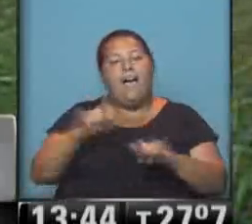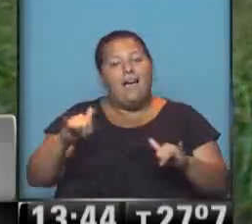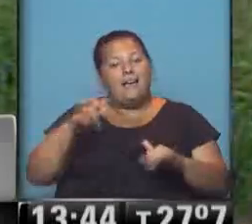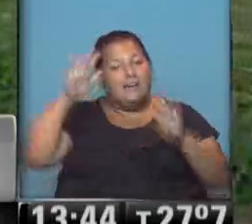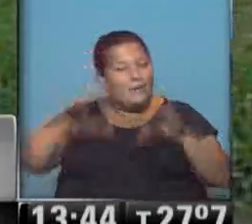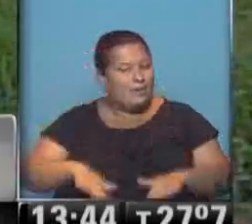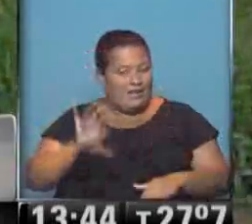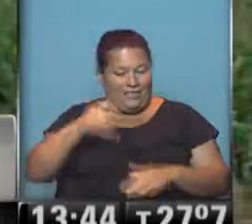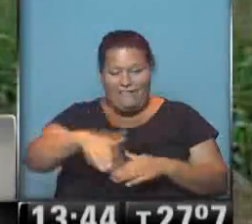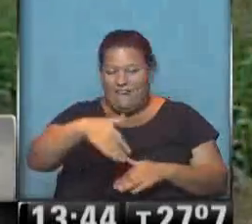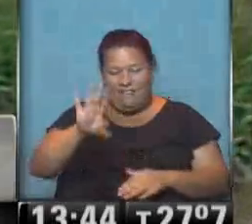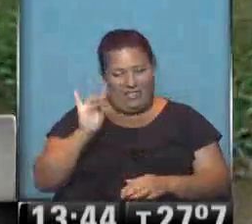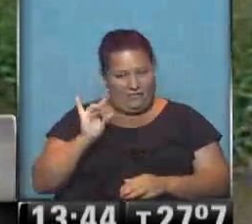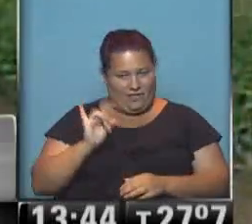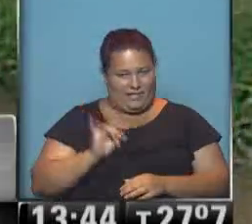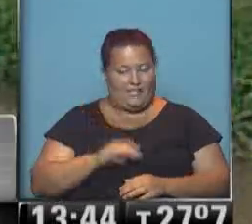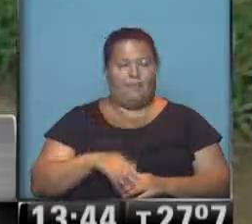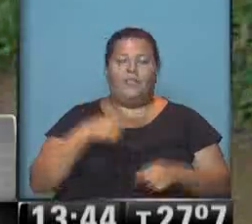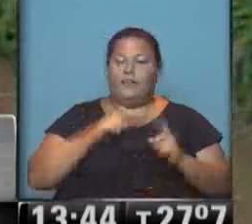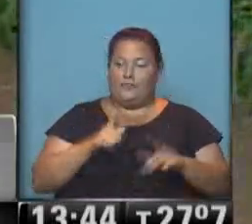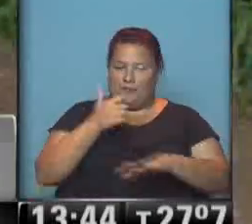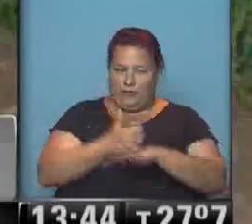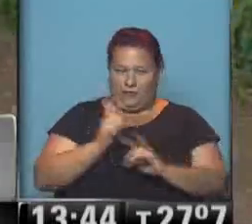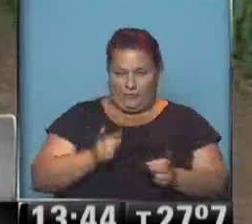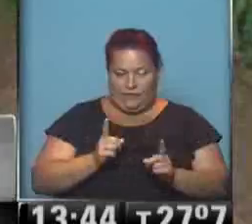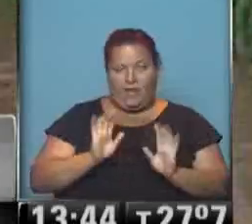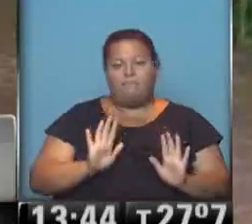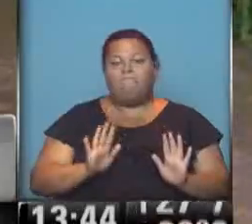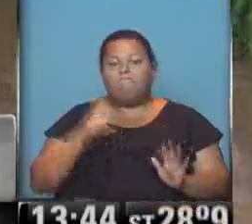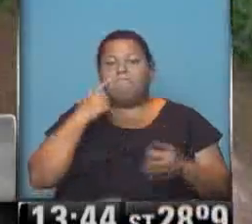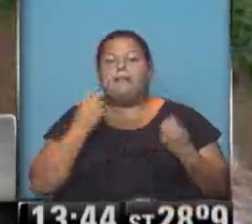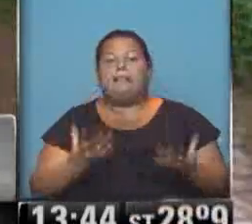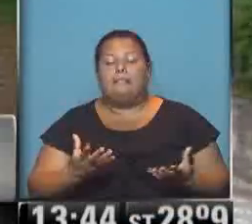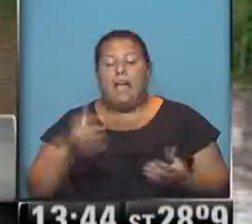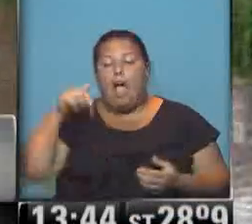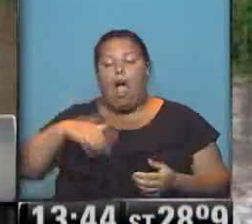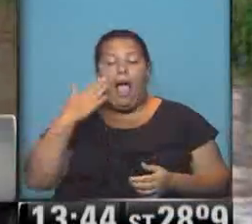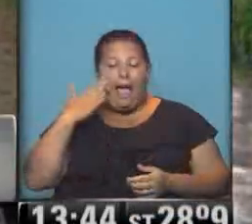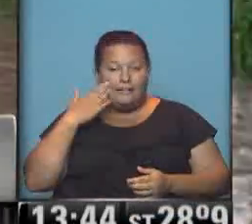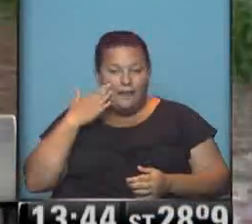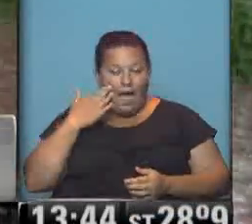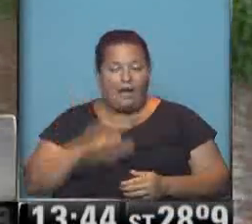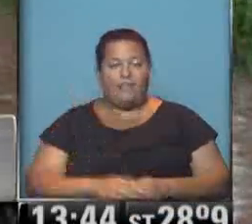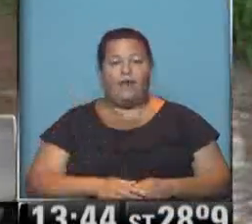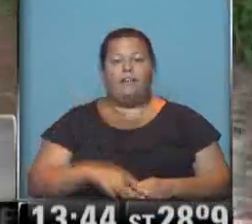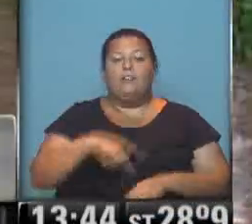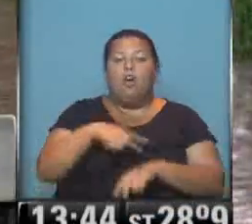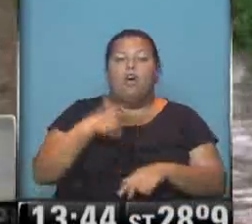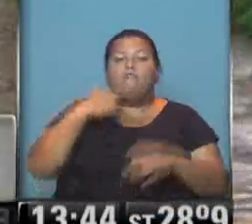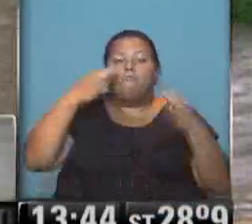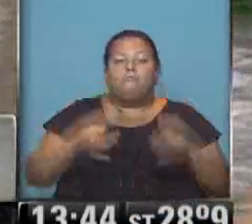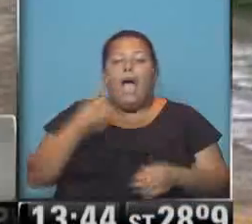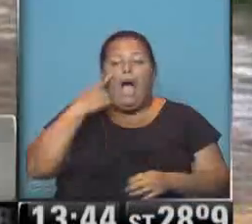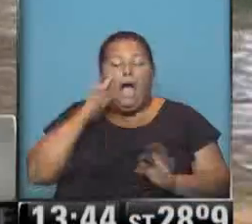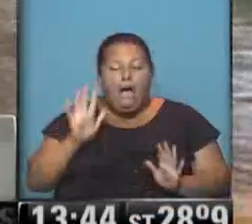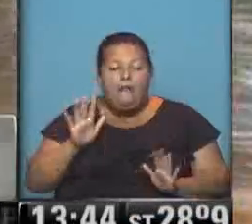eso en el corto plazo vamos a seguir desde aquí esperando qué es lo que sucede hoy por la tarde serán horas determinantes para